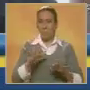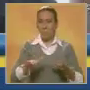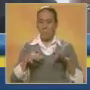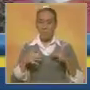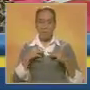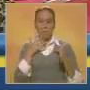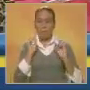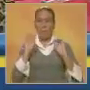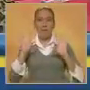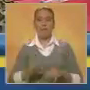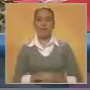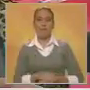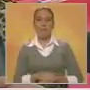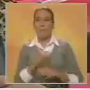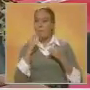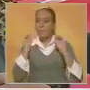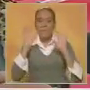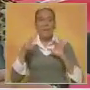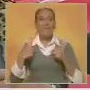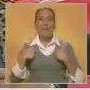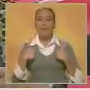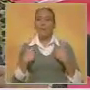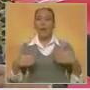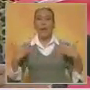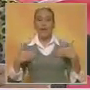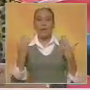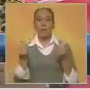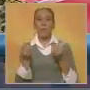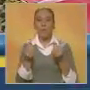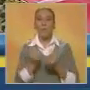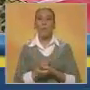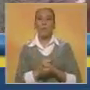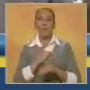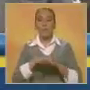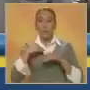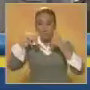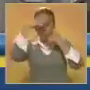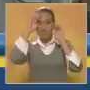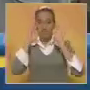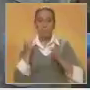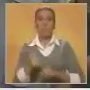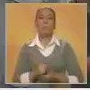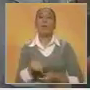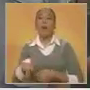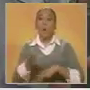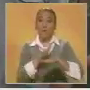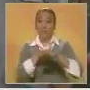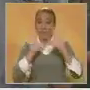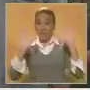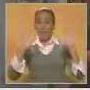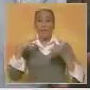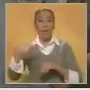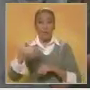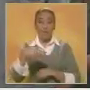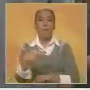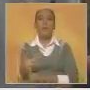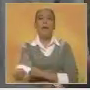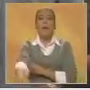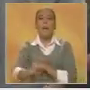Magnífica. De maravilla, estoy muy contenta porque todo está bien atendido. Y este jueves 10 de noviembre se iniciará aquí en la sede